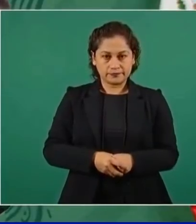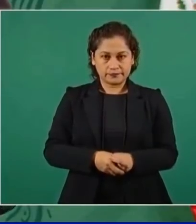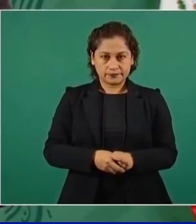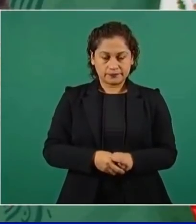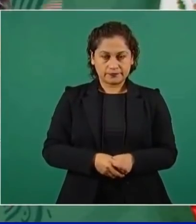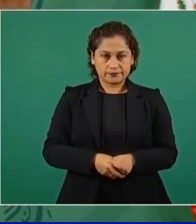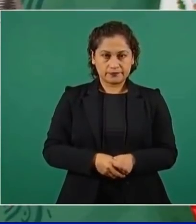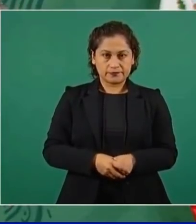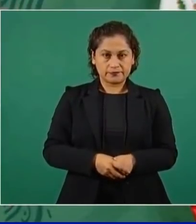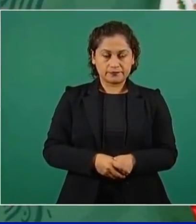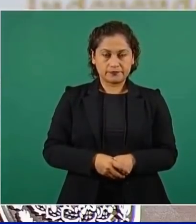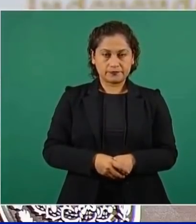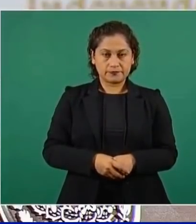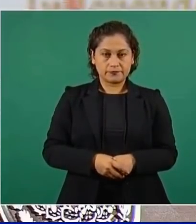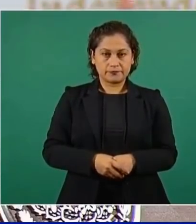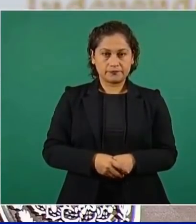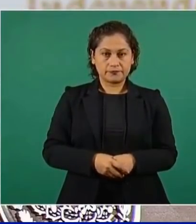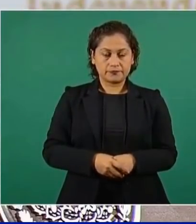y